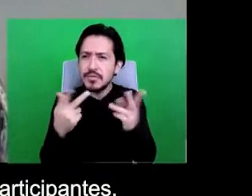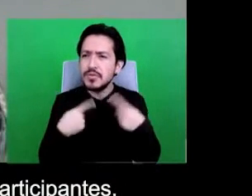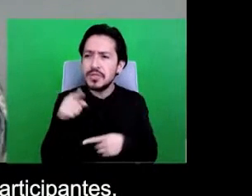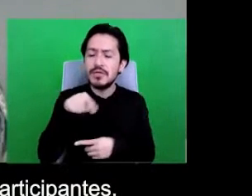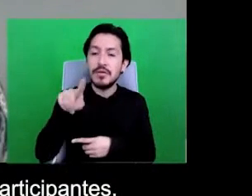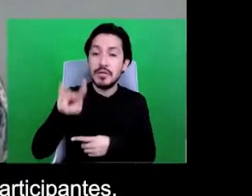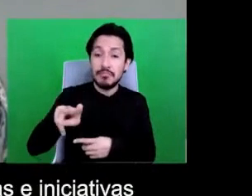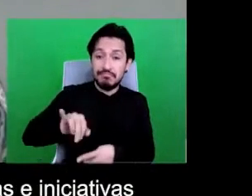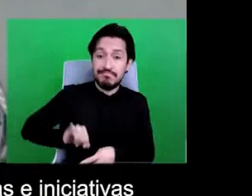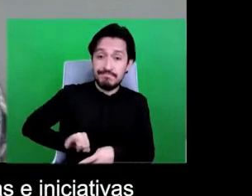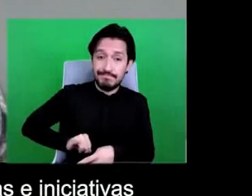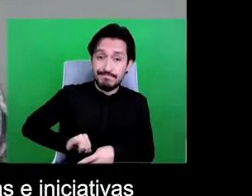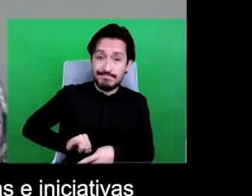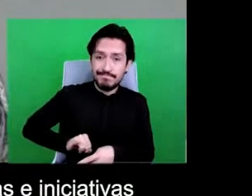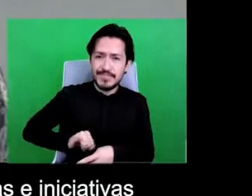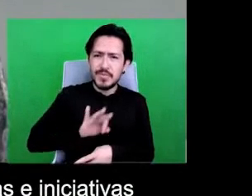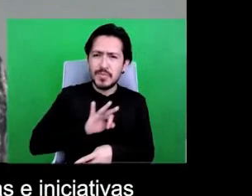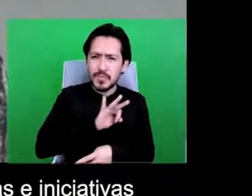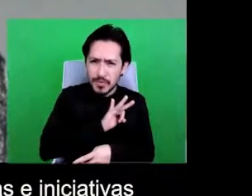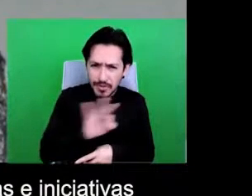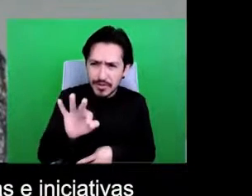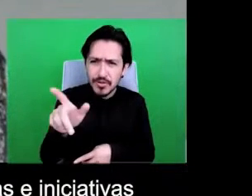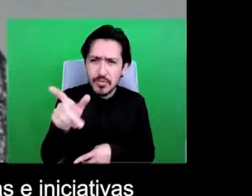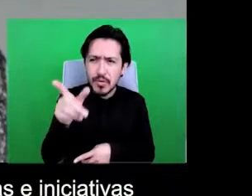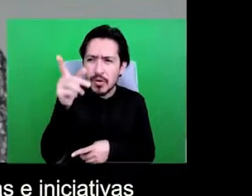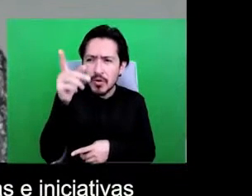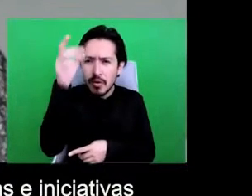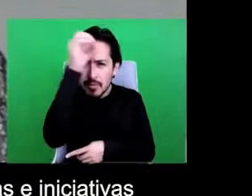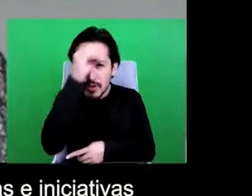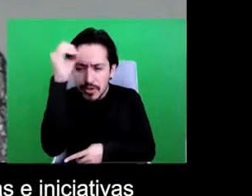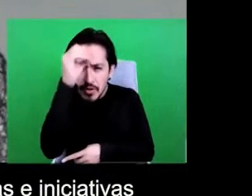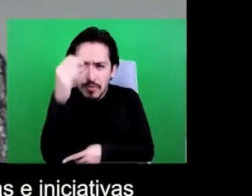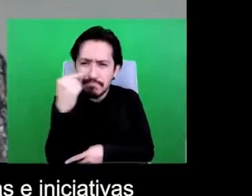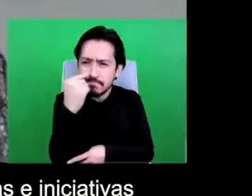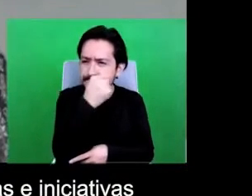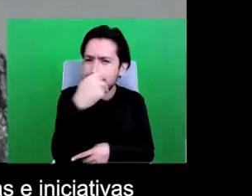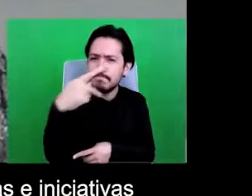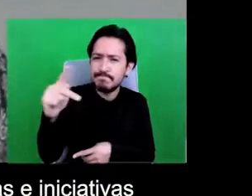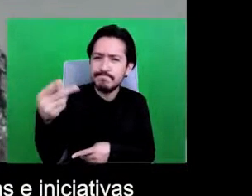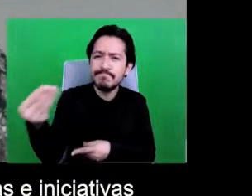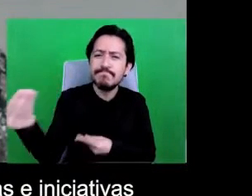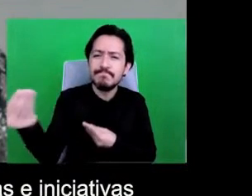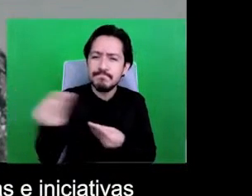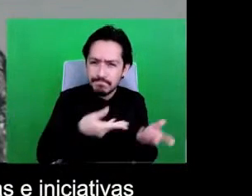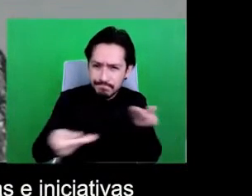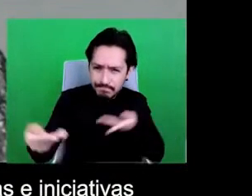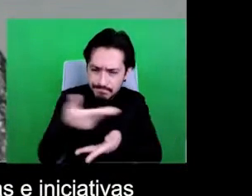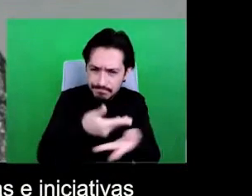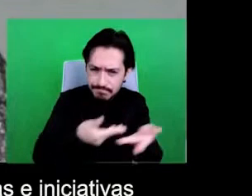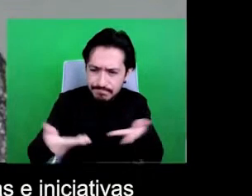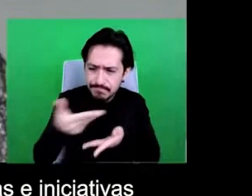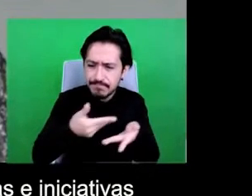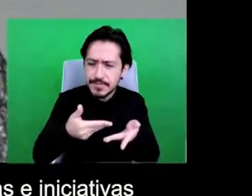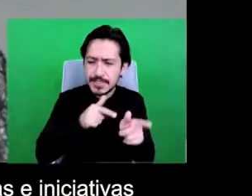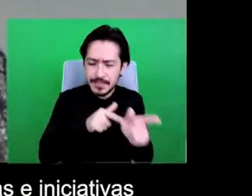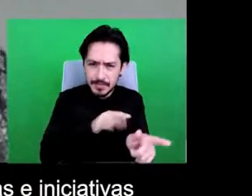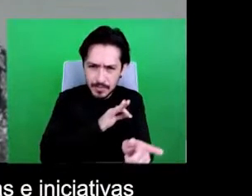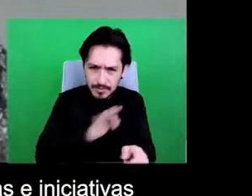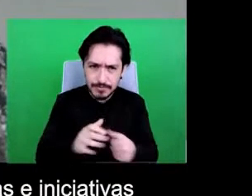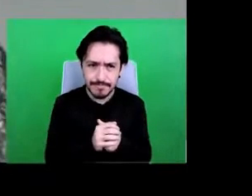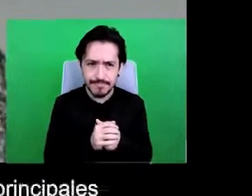personas interesadas pudieron sumar sus preocupaciones, miedos, esperanzas e iniciativas y dibujar el camino a seguir e